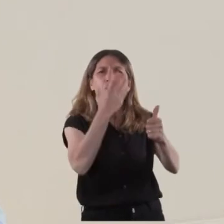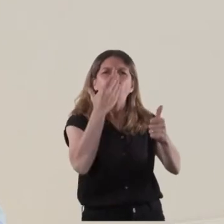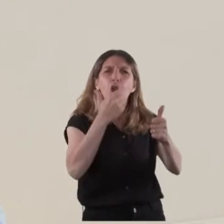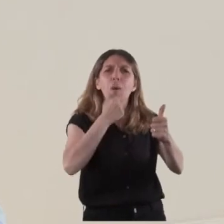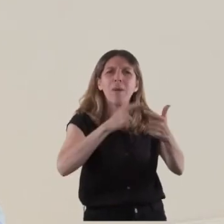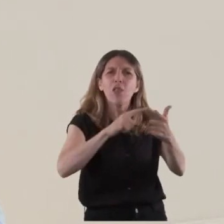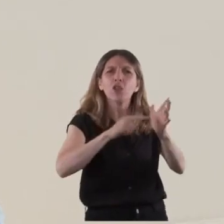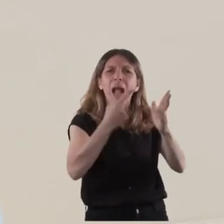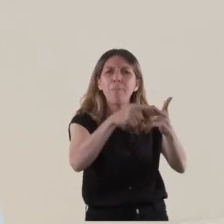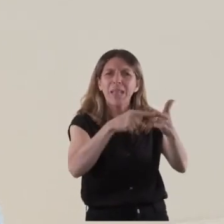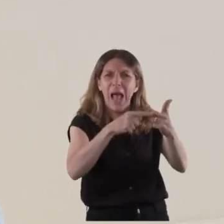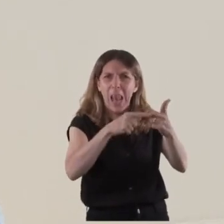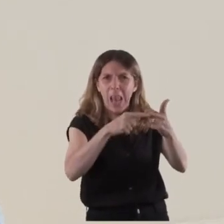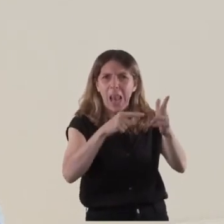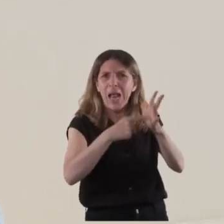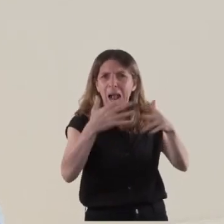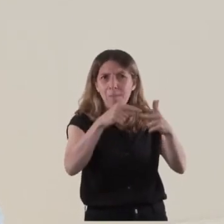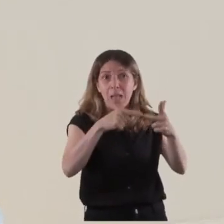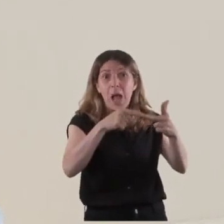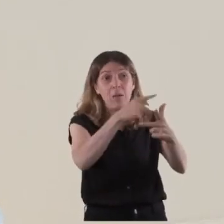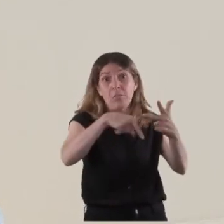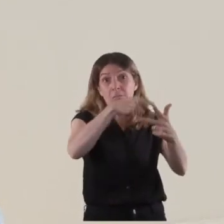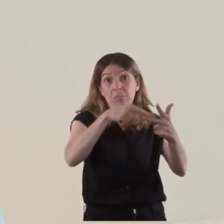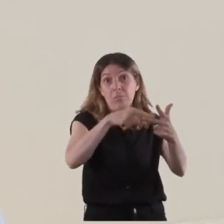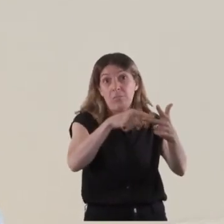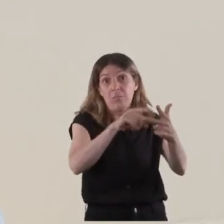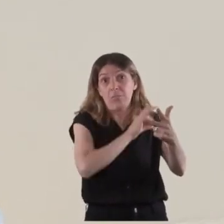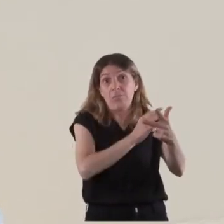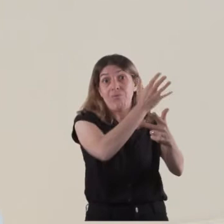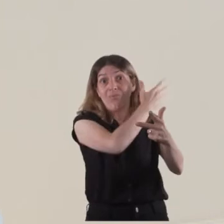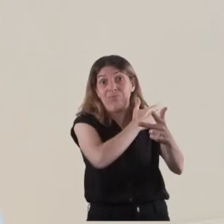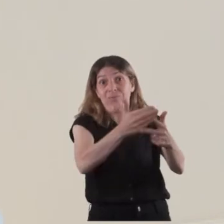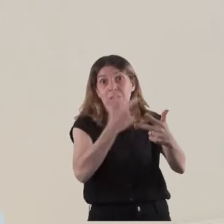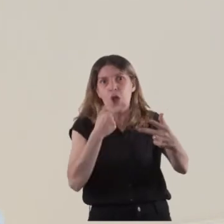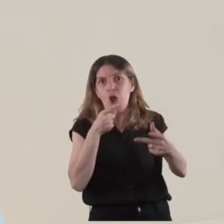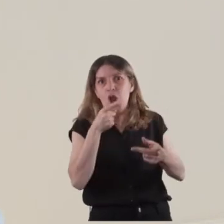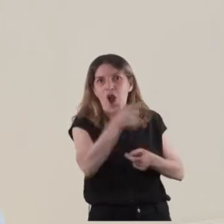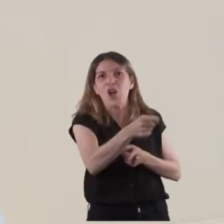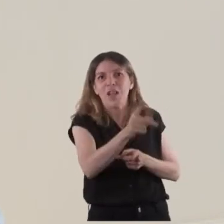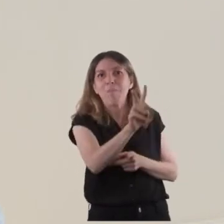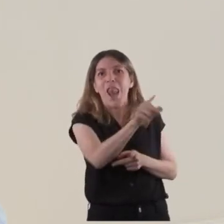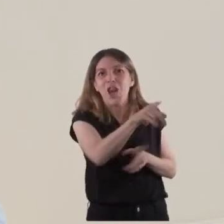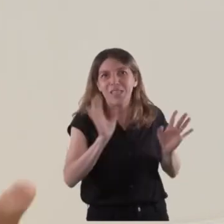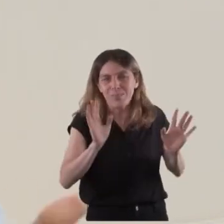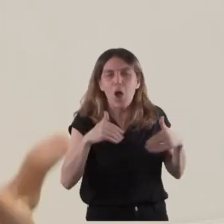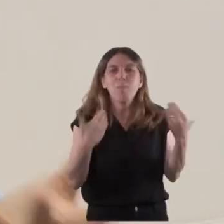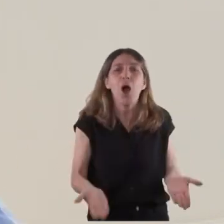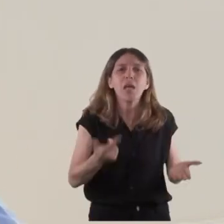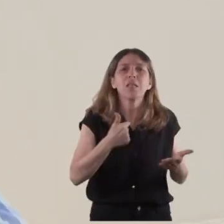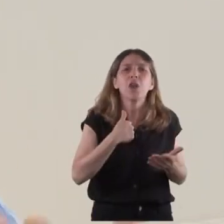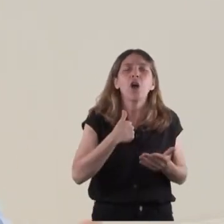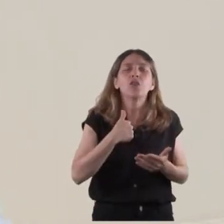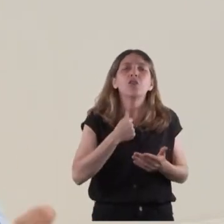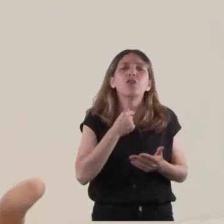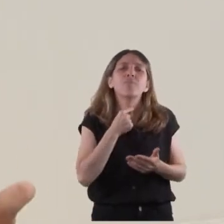capital federal que son históricamente enfrentados al peronismo entonces quería consultarle yo le doy esta referencia como